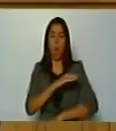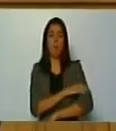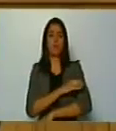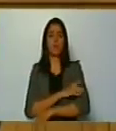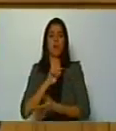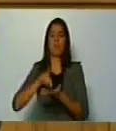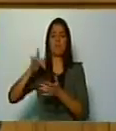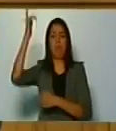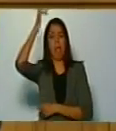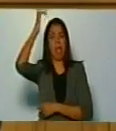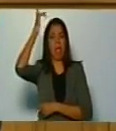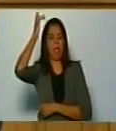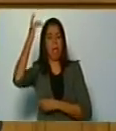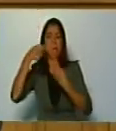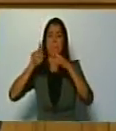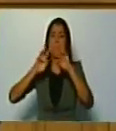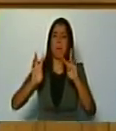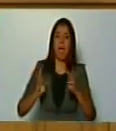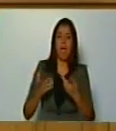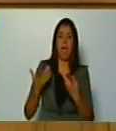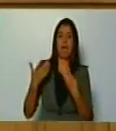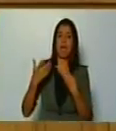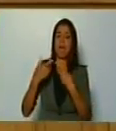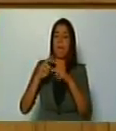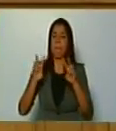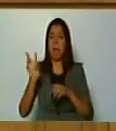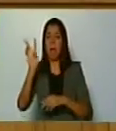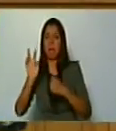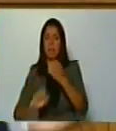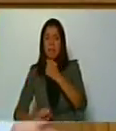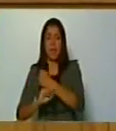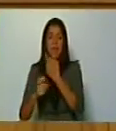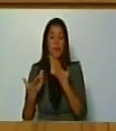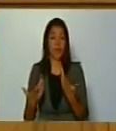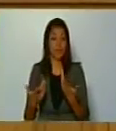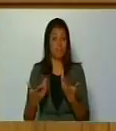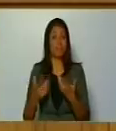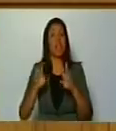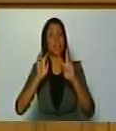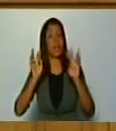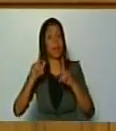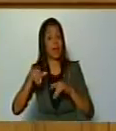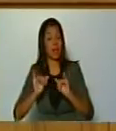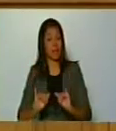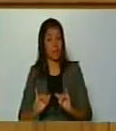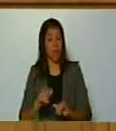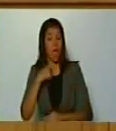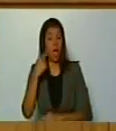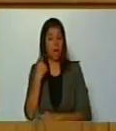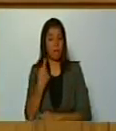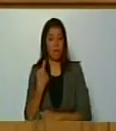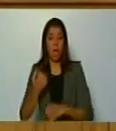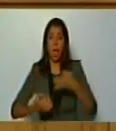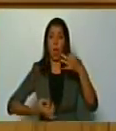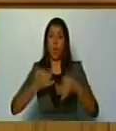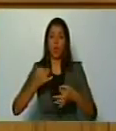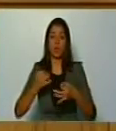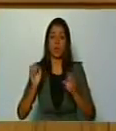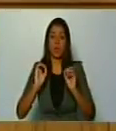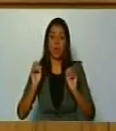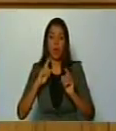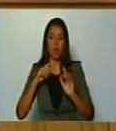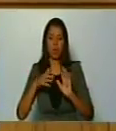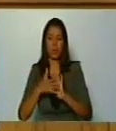en función de temas que tienen que ver con lo que aquí estamos tratando, el enjuiciamiento o no de alguien